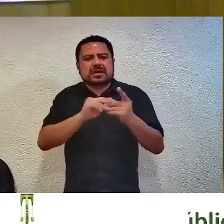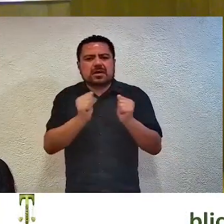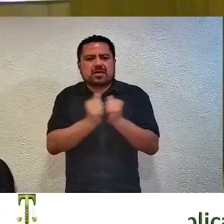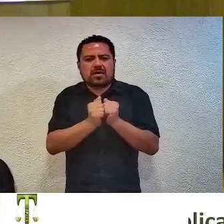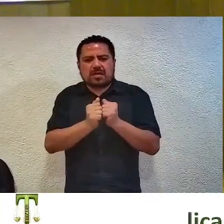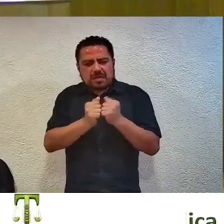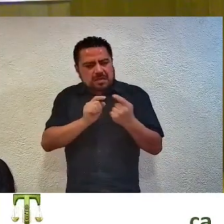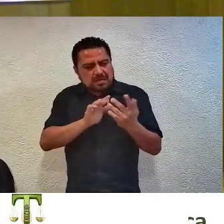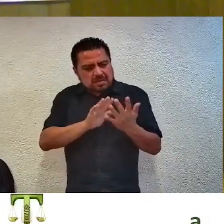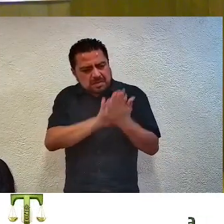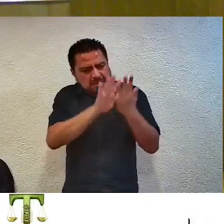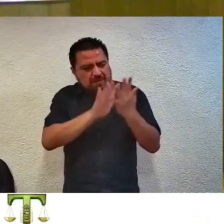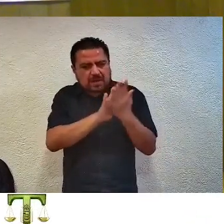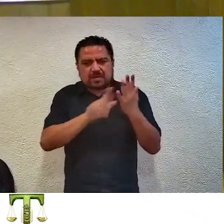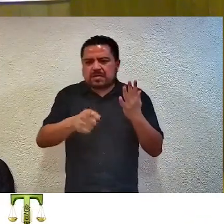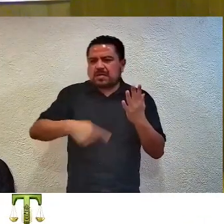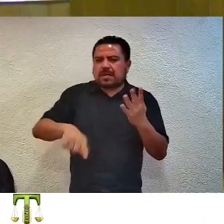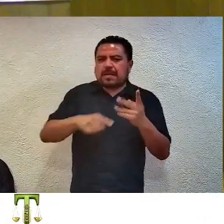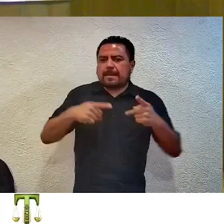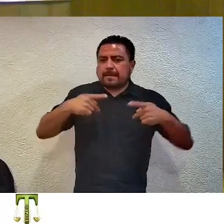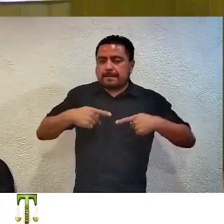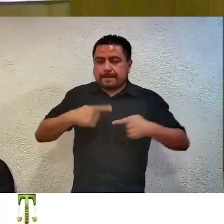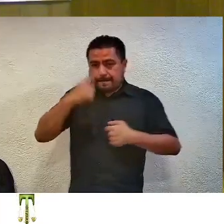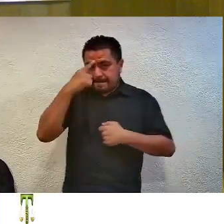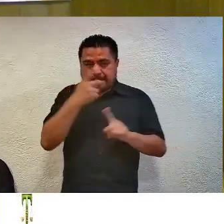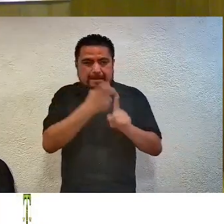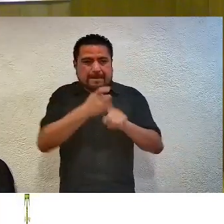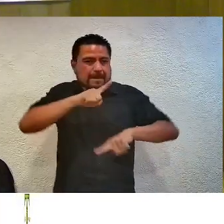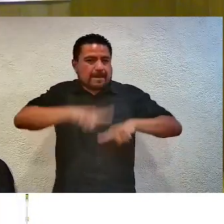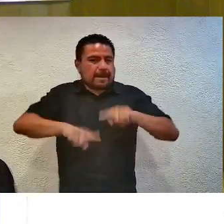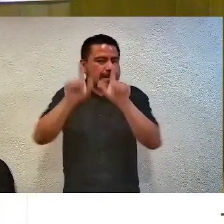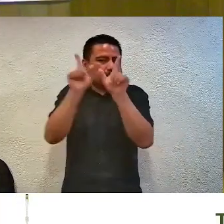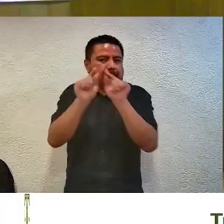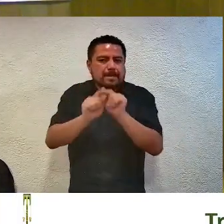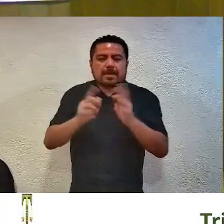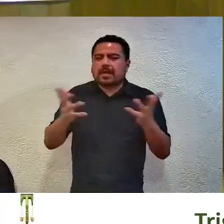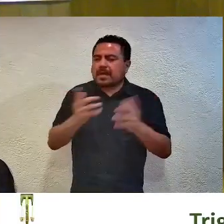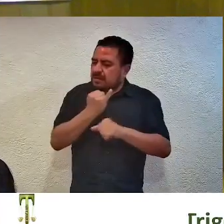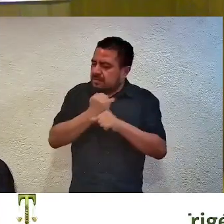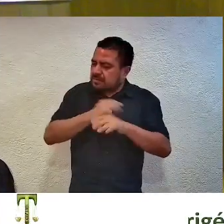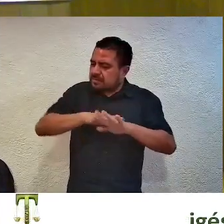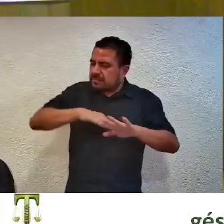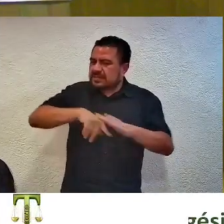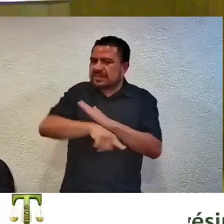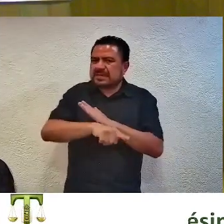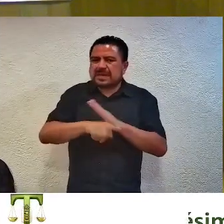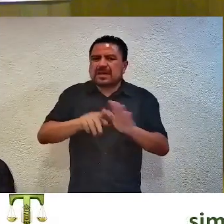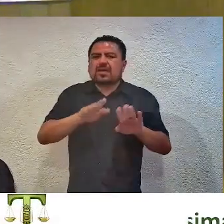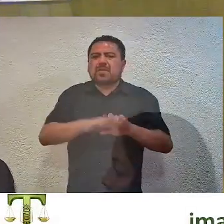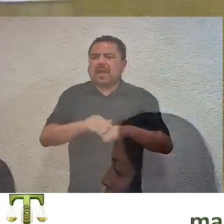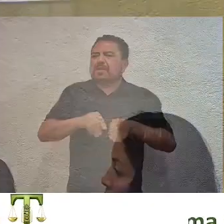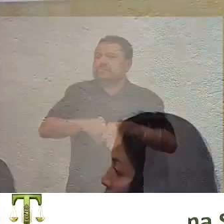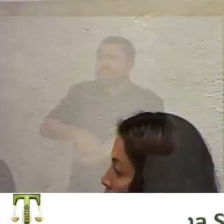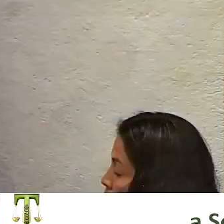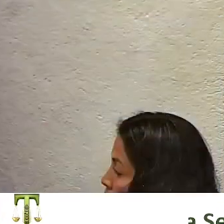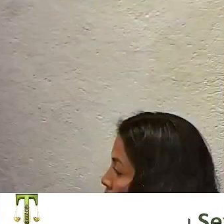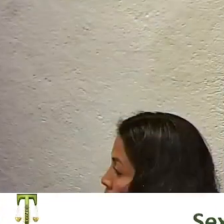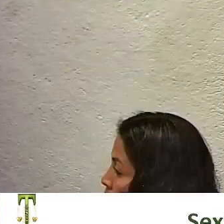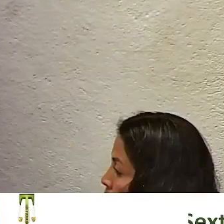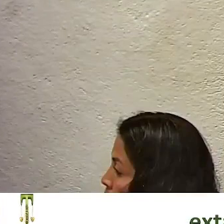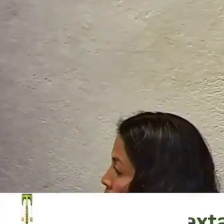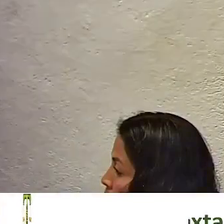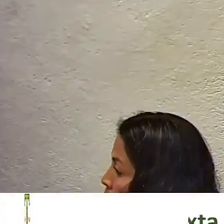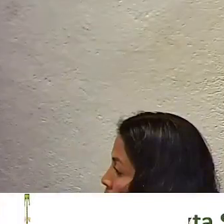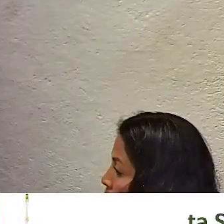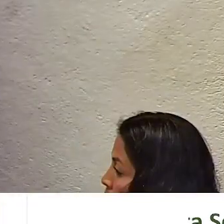debate público. Para arribar a esta conclusión, llevó a cabo un estudio del contenido de las publicaciones que fueron acreditadas